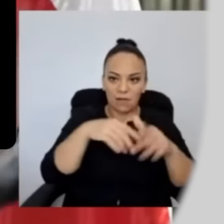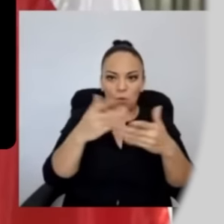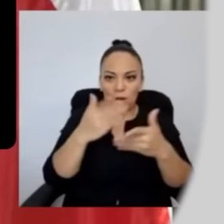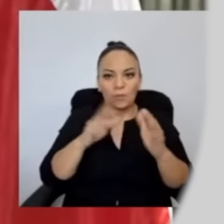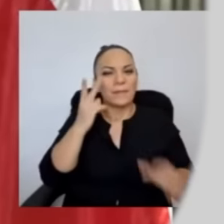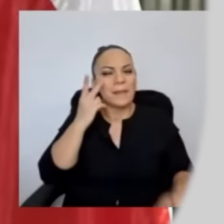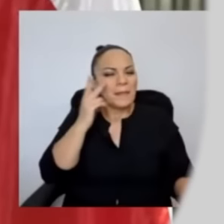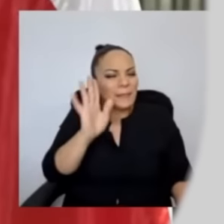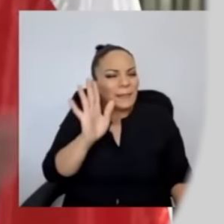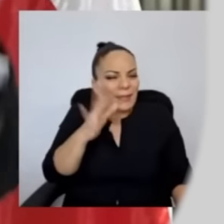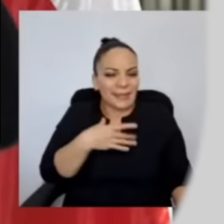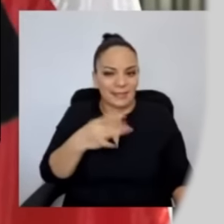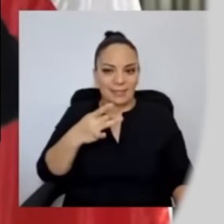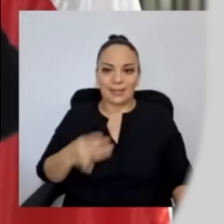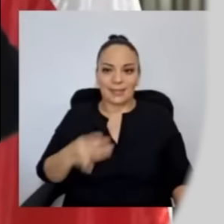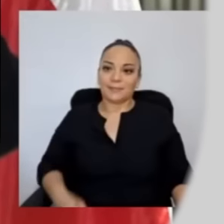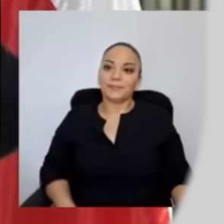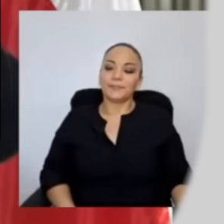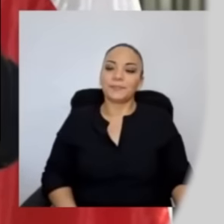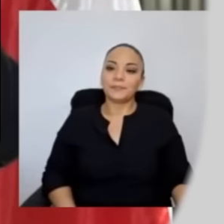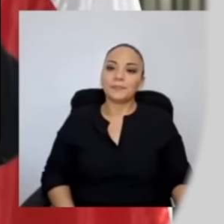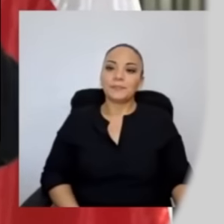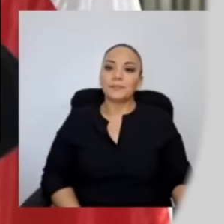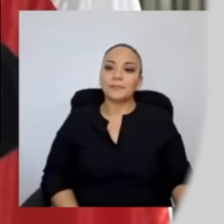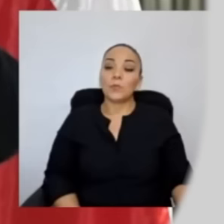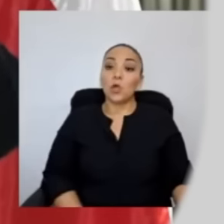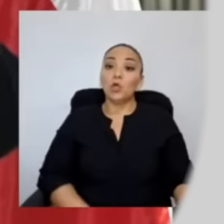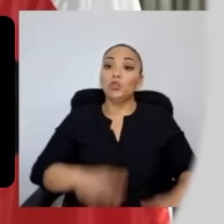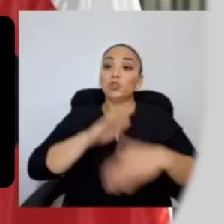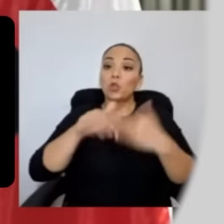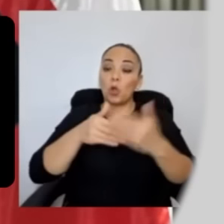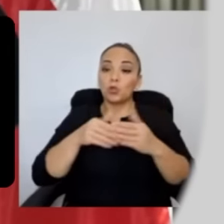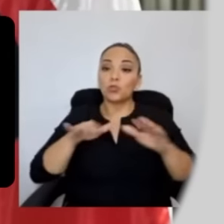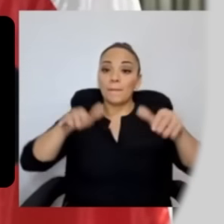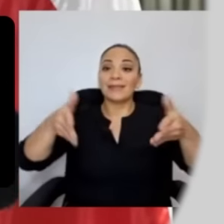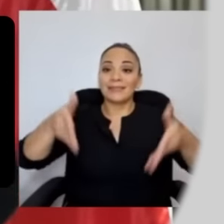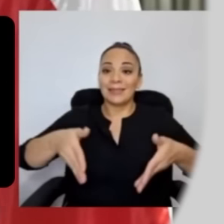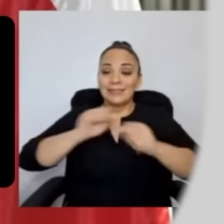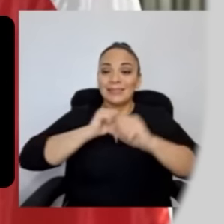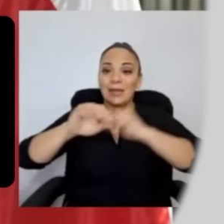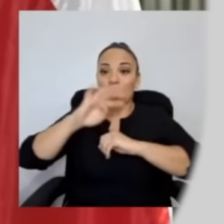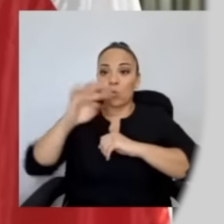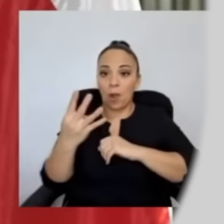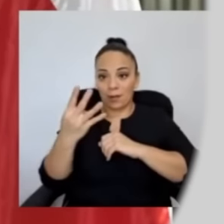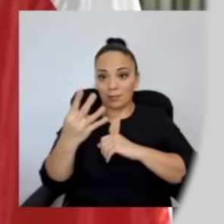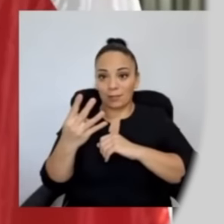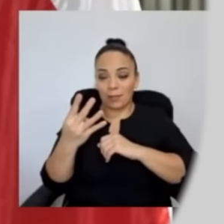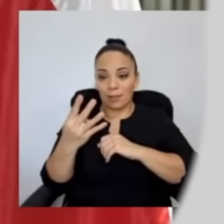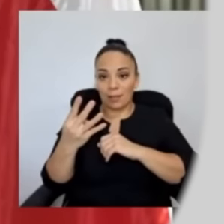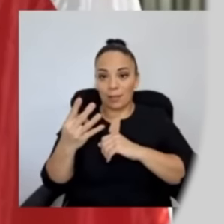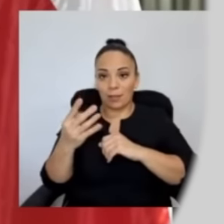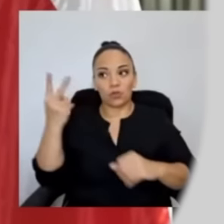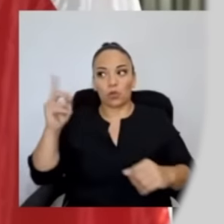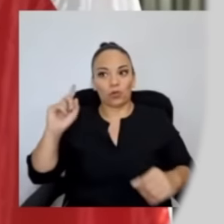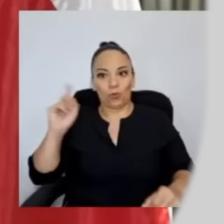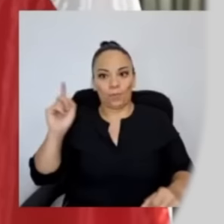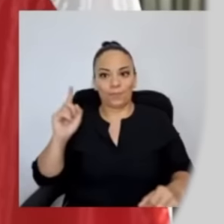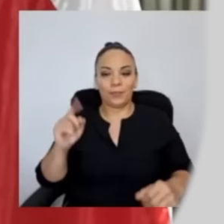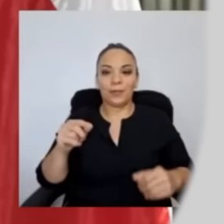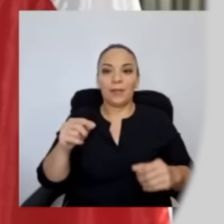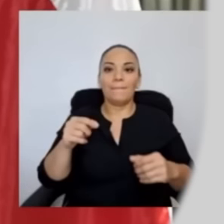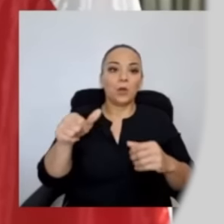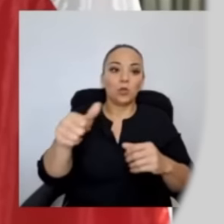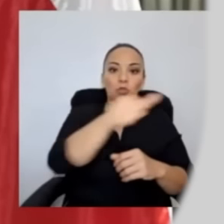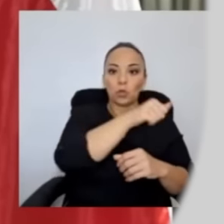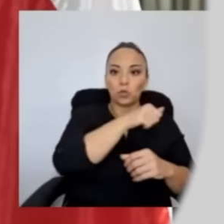qué interesante, a todos los magistrados de la Sala Cuarta menos a dos se les vence el